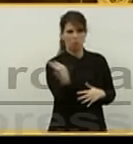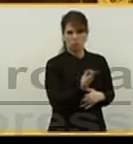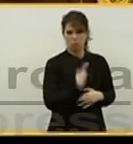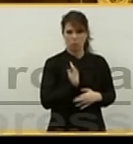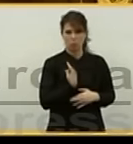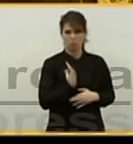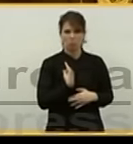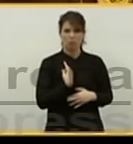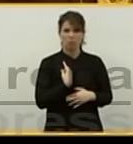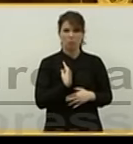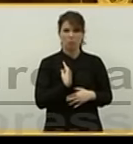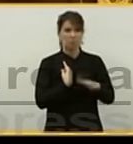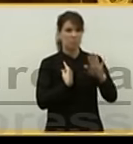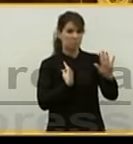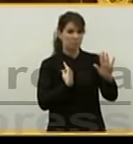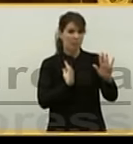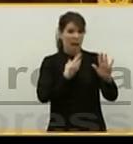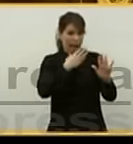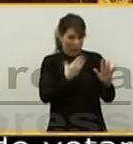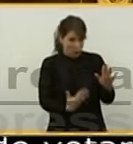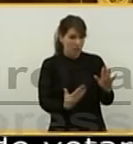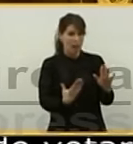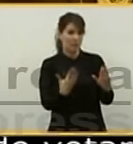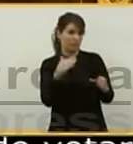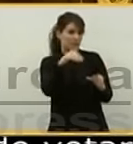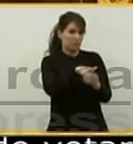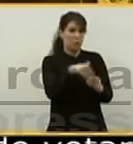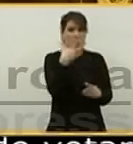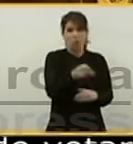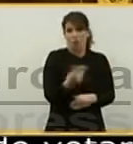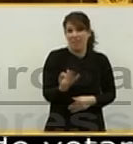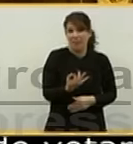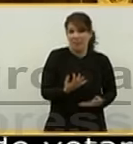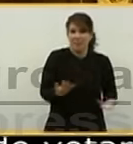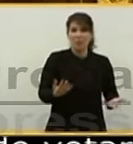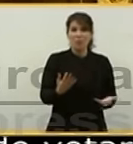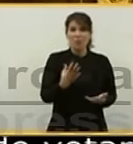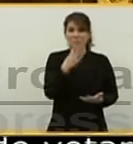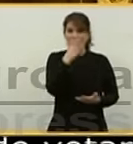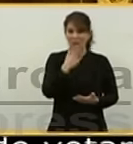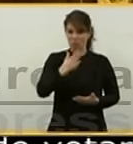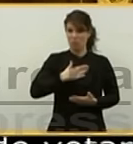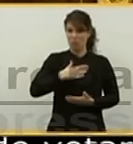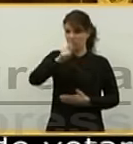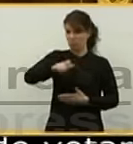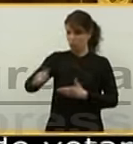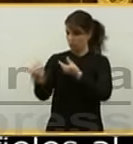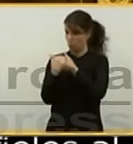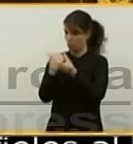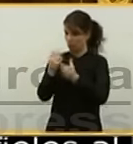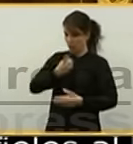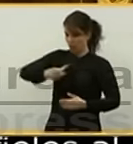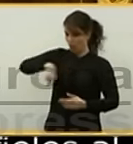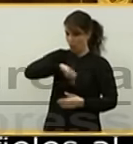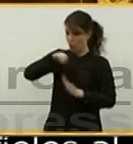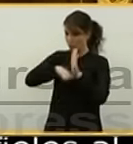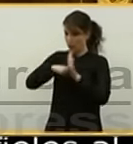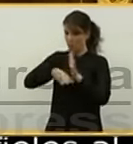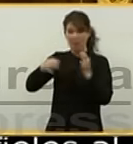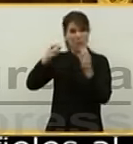hemos de votarle no, porque vamos a ser siempre fieles al mandato de nuestros electores y a nuestro programa.